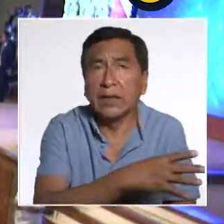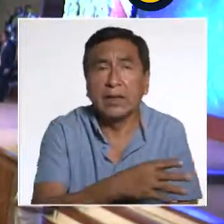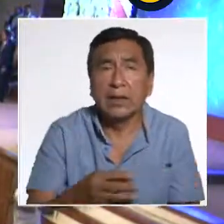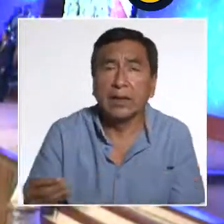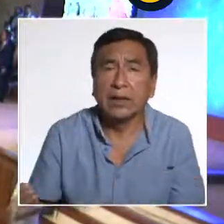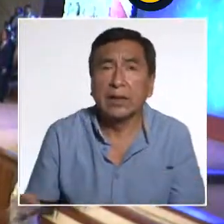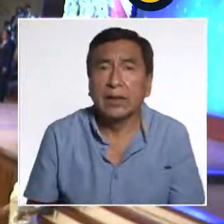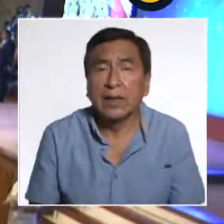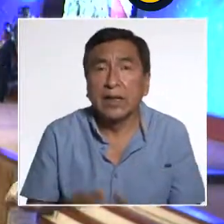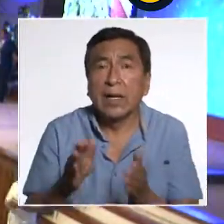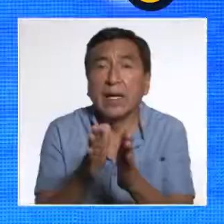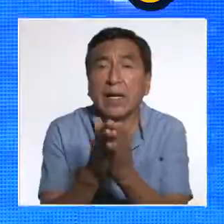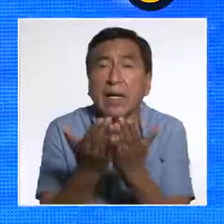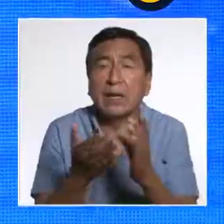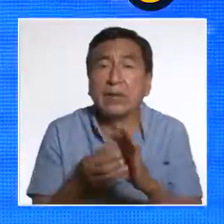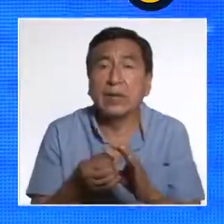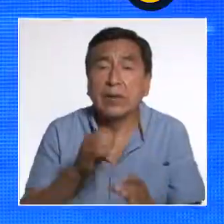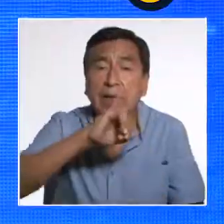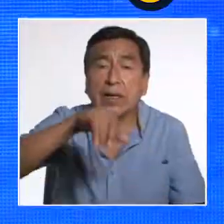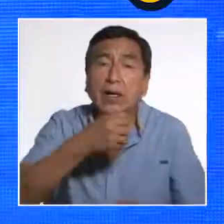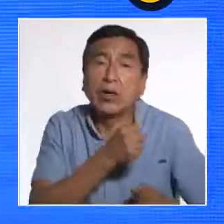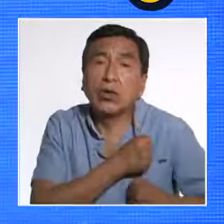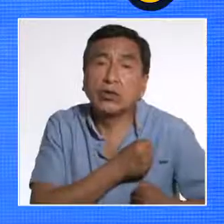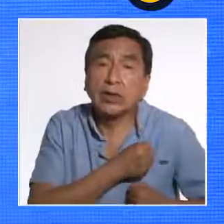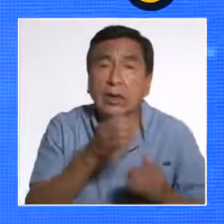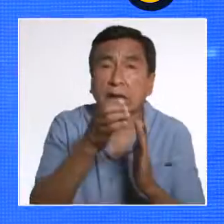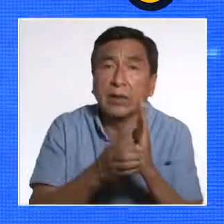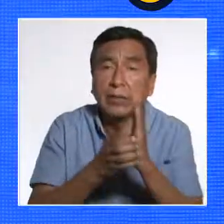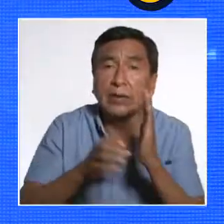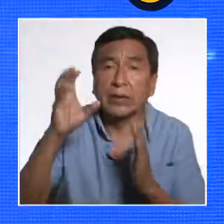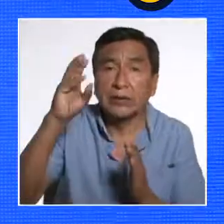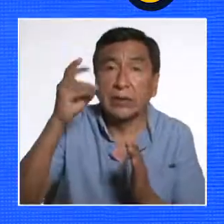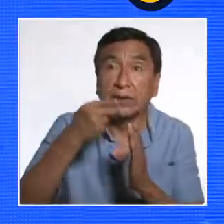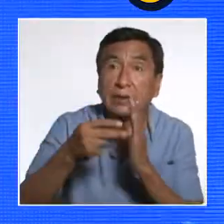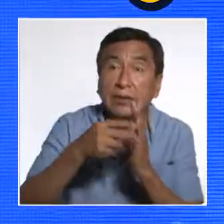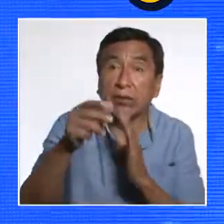En el libro de Josué, capítulo 6, versículo 10.